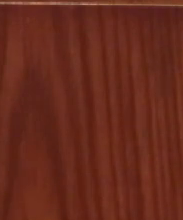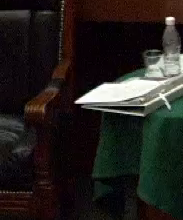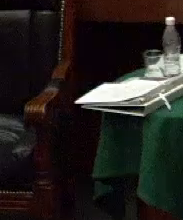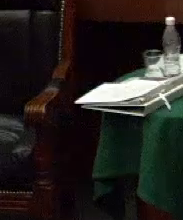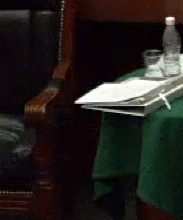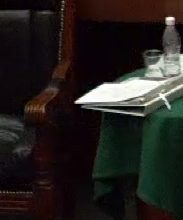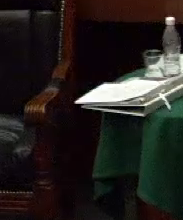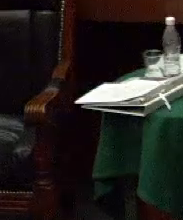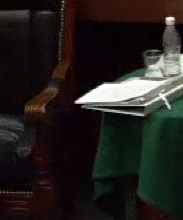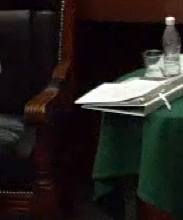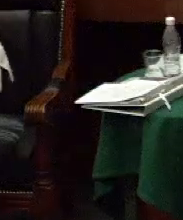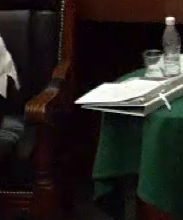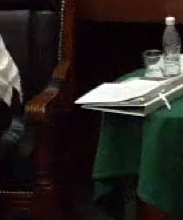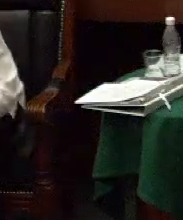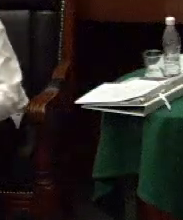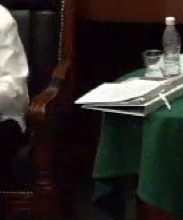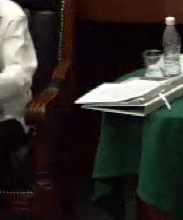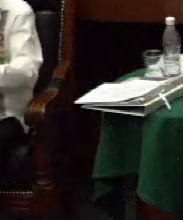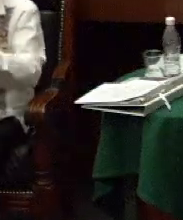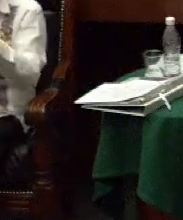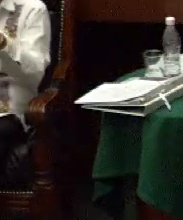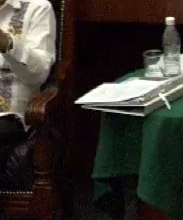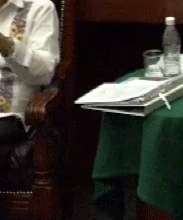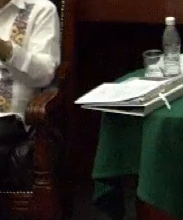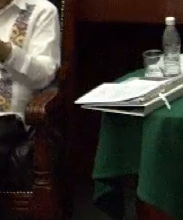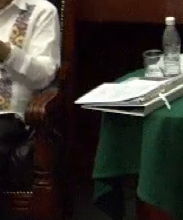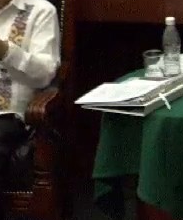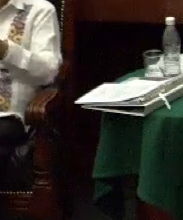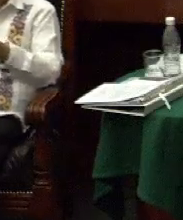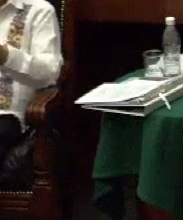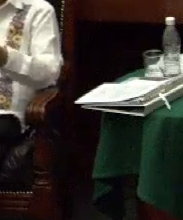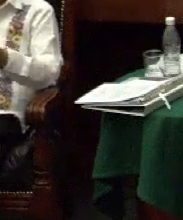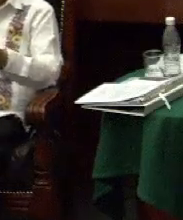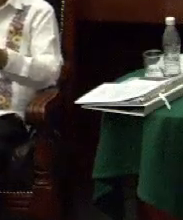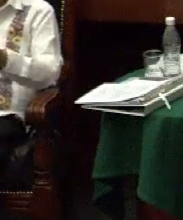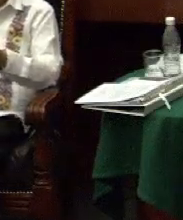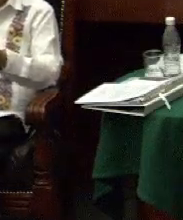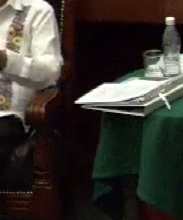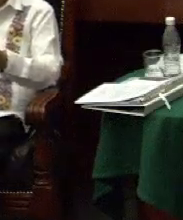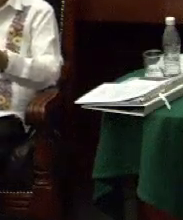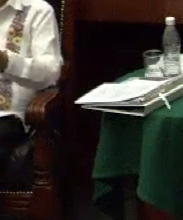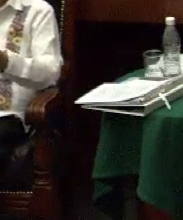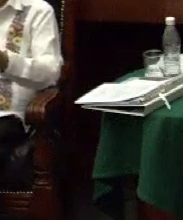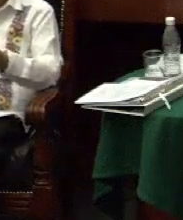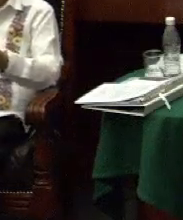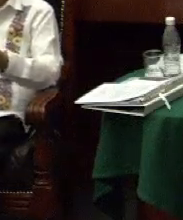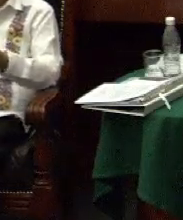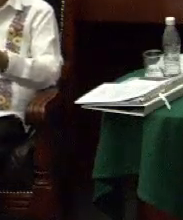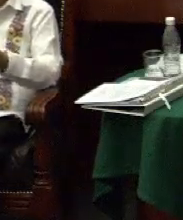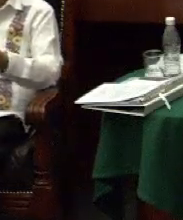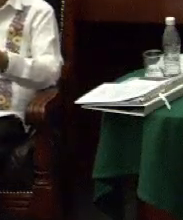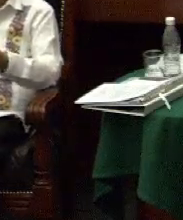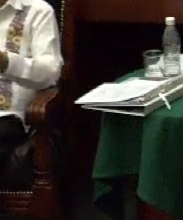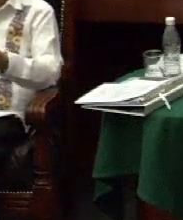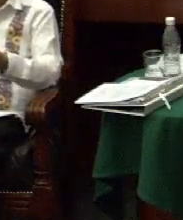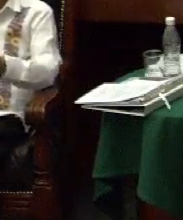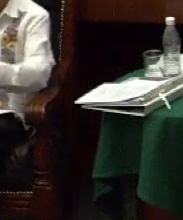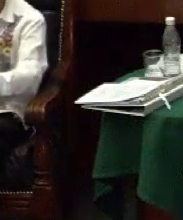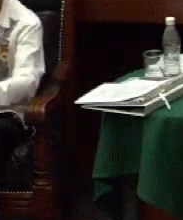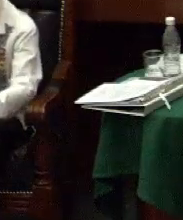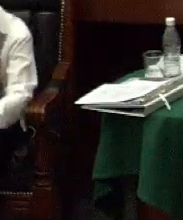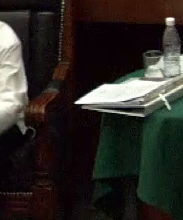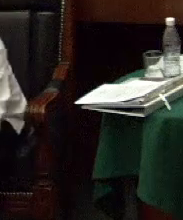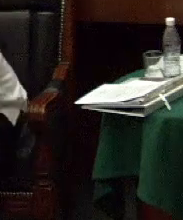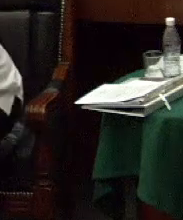se concede el uso de la palabra al doctor Marcial Rodríguez Saldaña, secretario de Educación, hasta por un tiempo de 20 minutos para dar respuesta a las